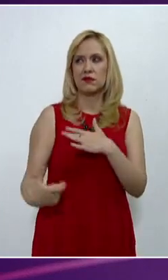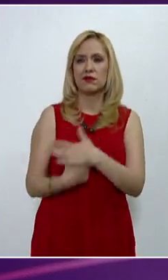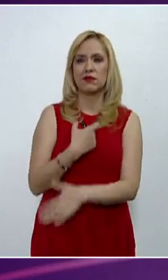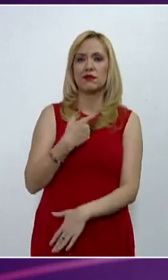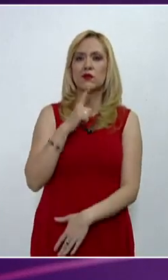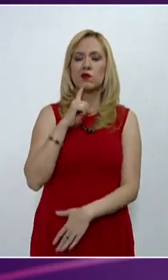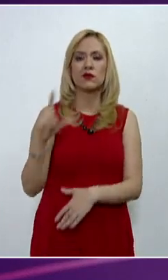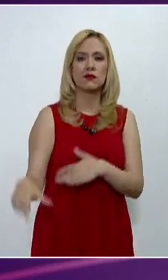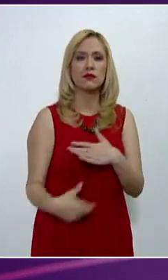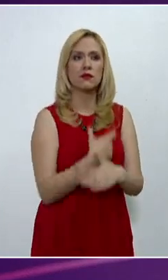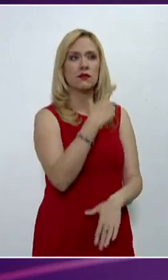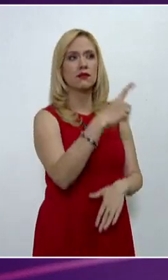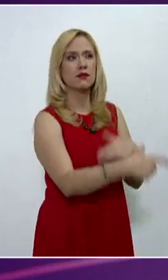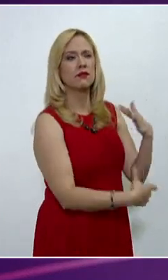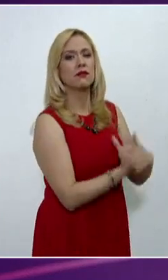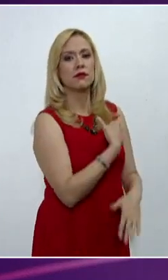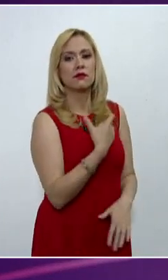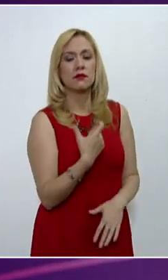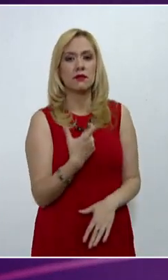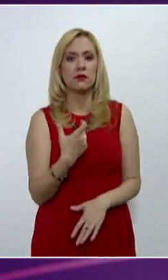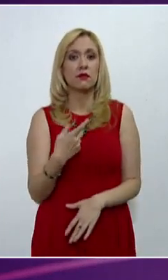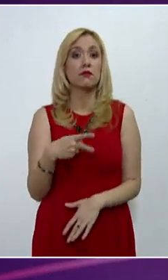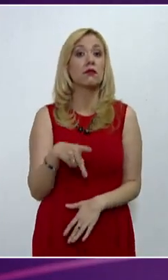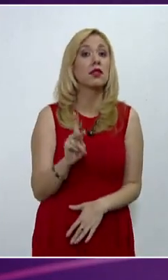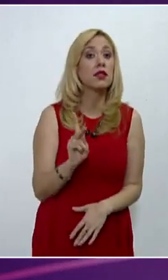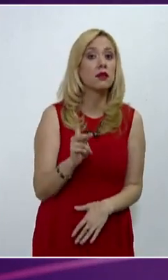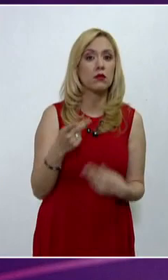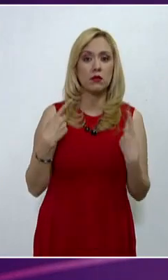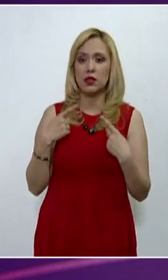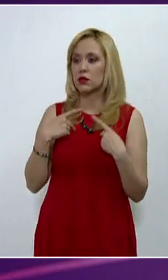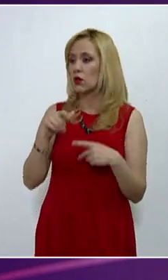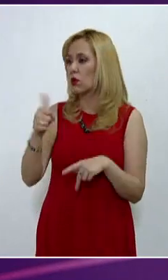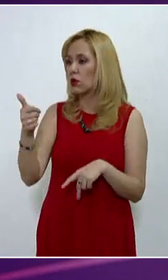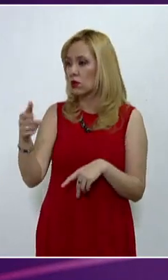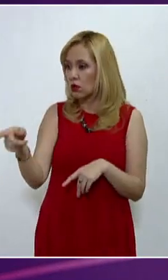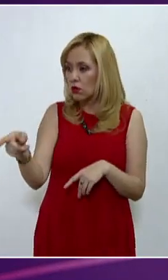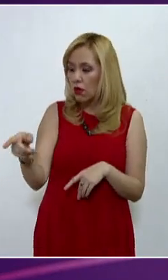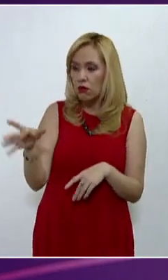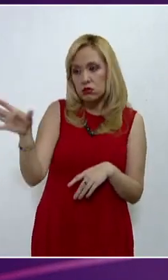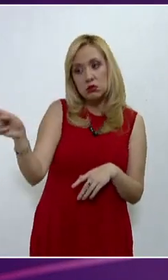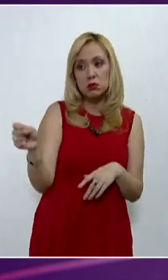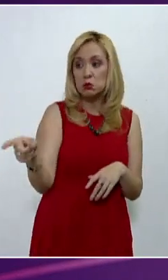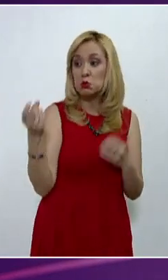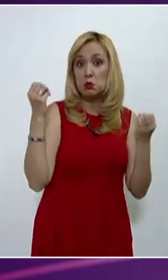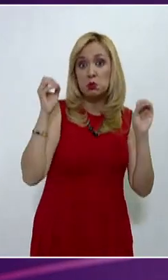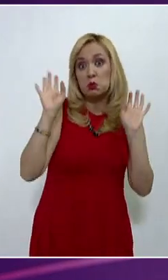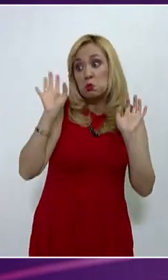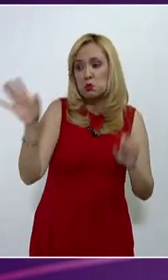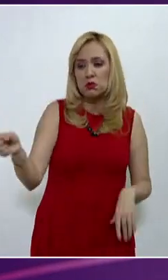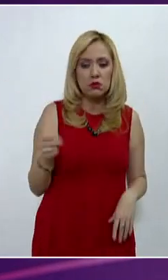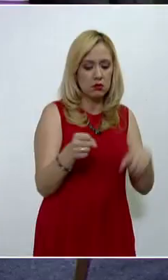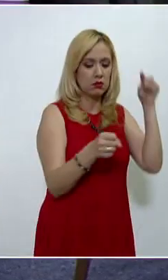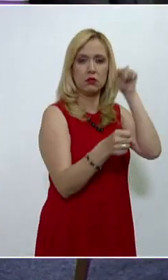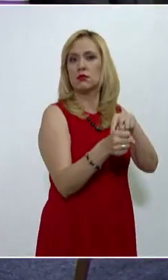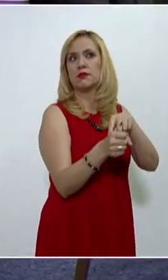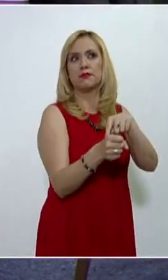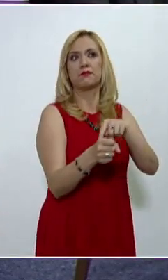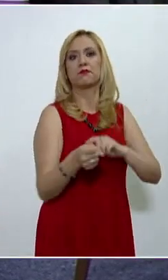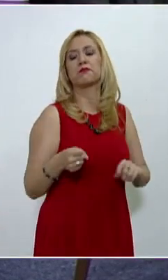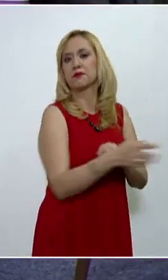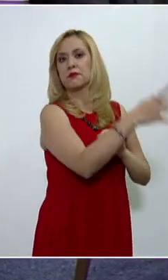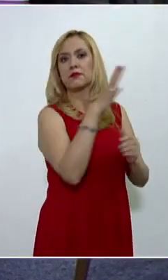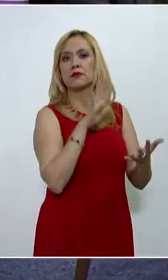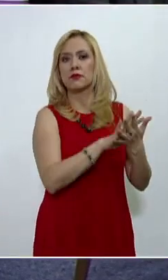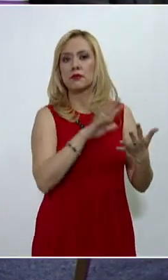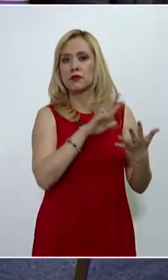a los actores criminales, pero no es endosando a personas a quienes se presume su inocencia, ¿no?, la carga respecto de las